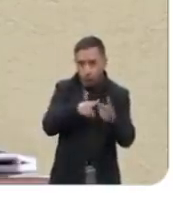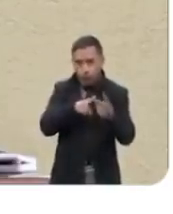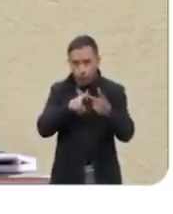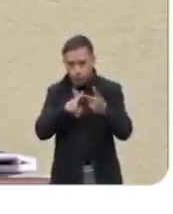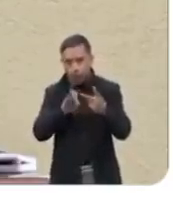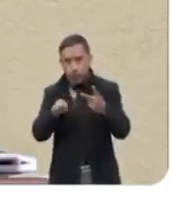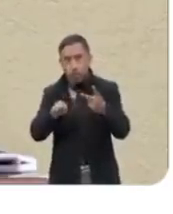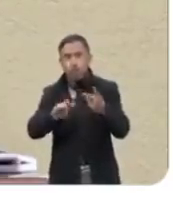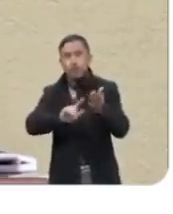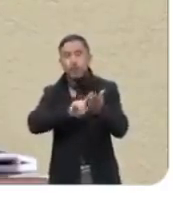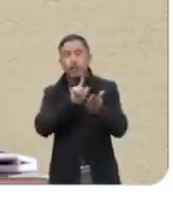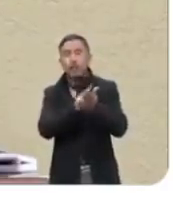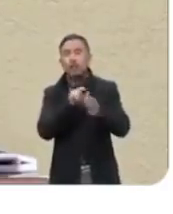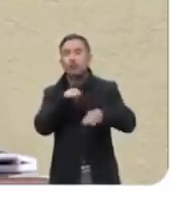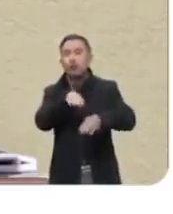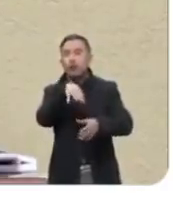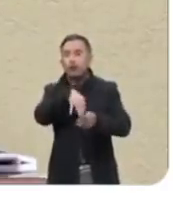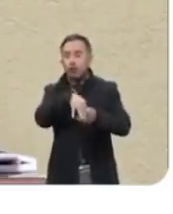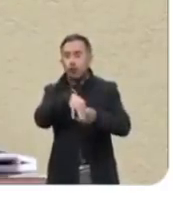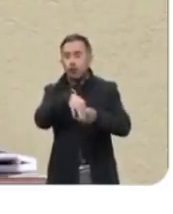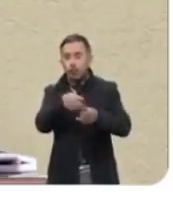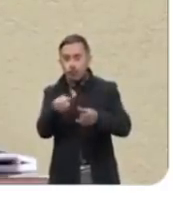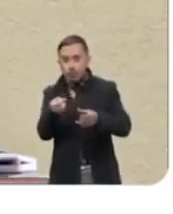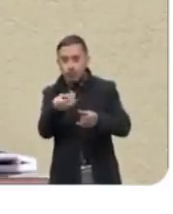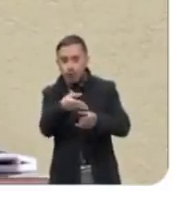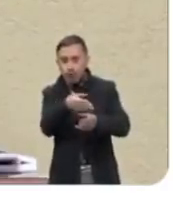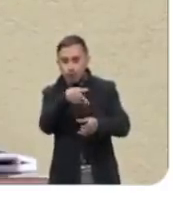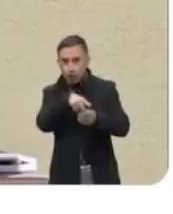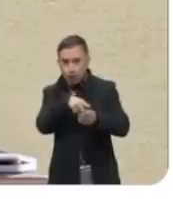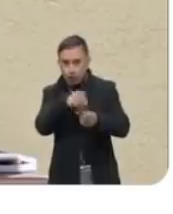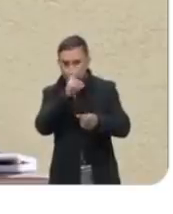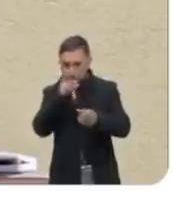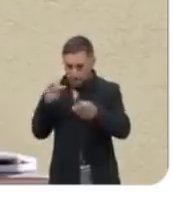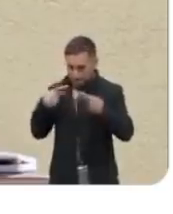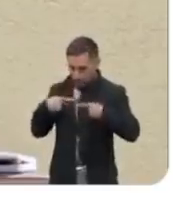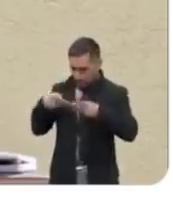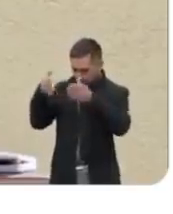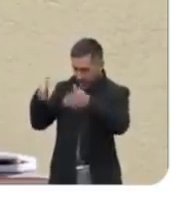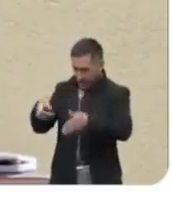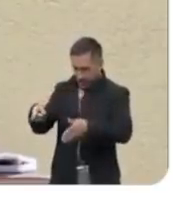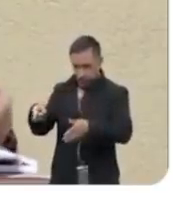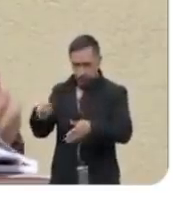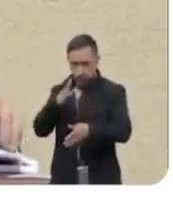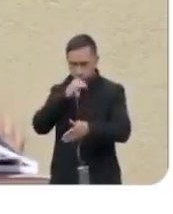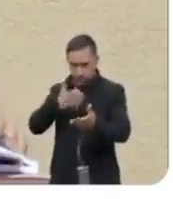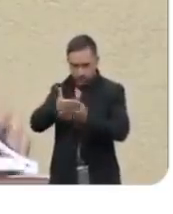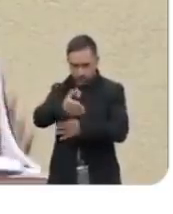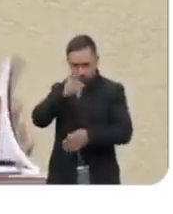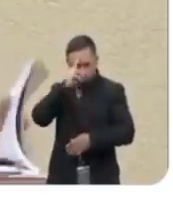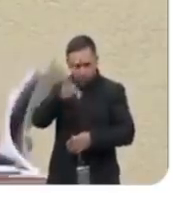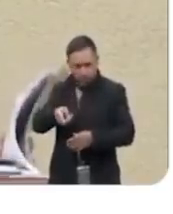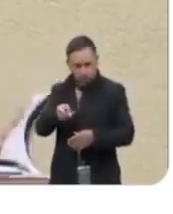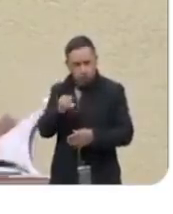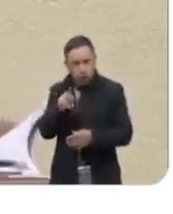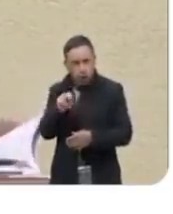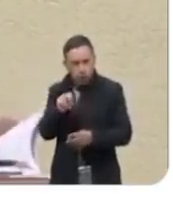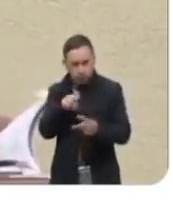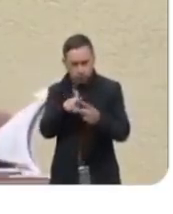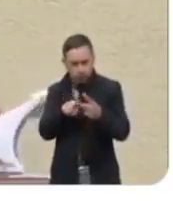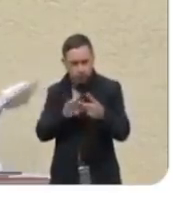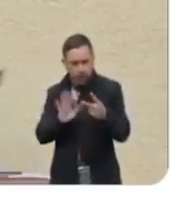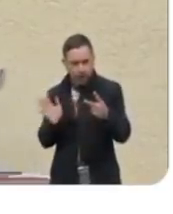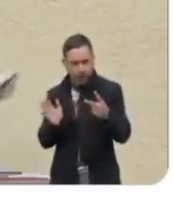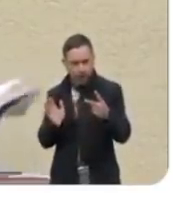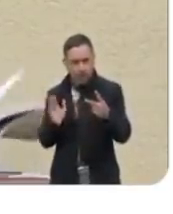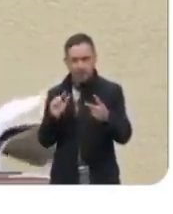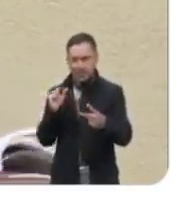electoral déjenme ir por partes se preguntaba hace un rato por el señor representante